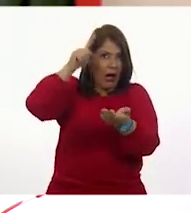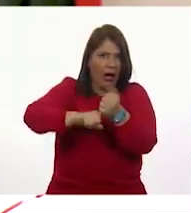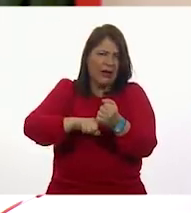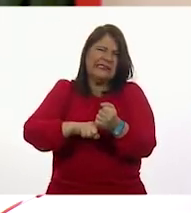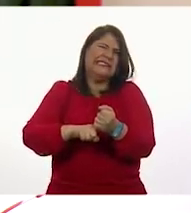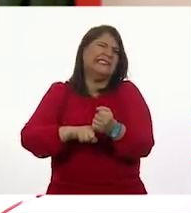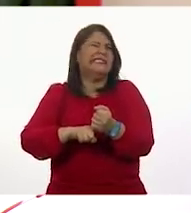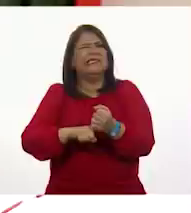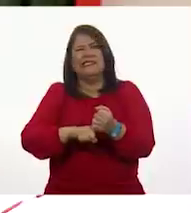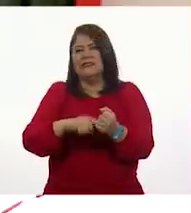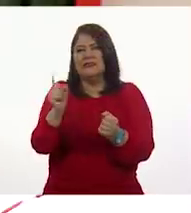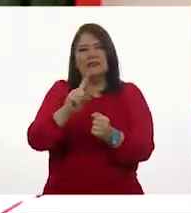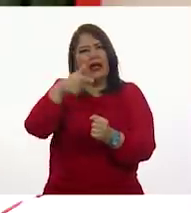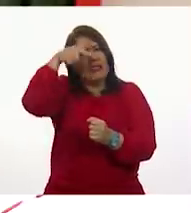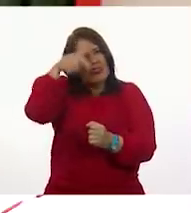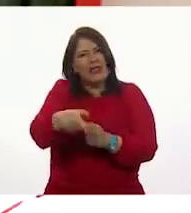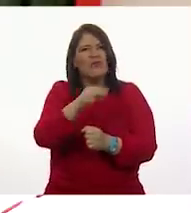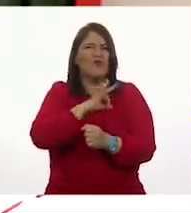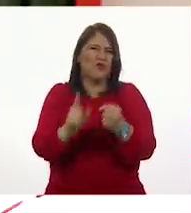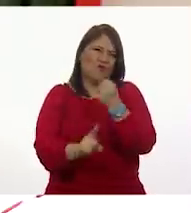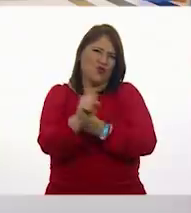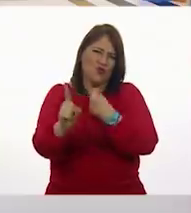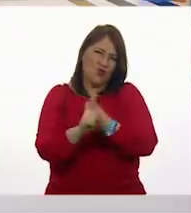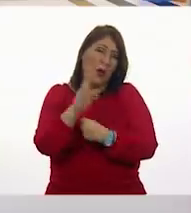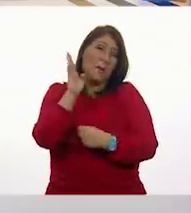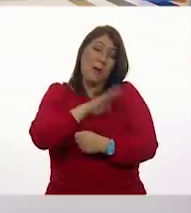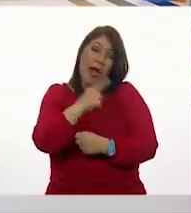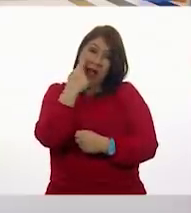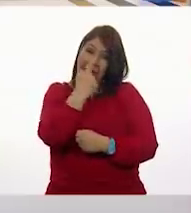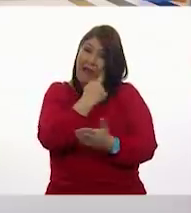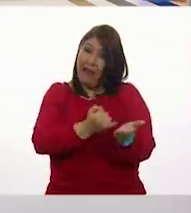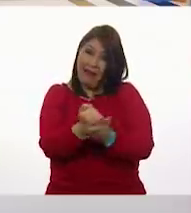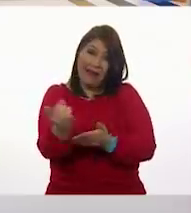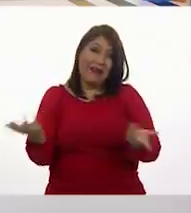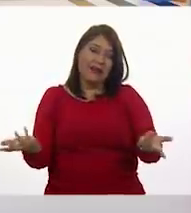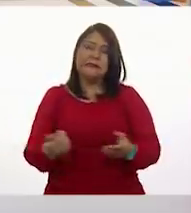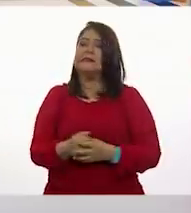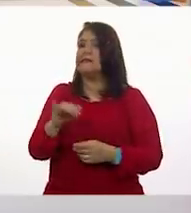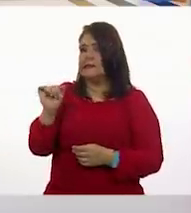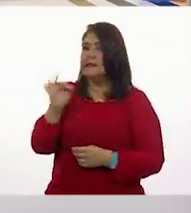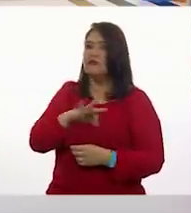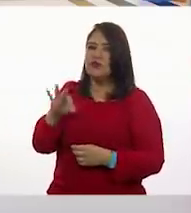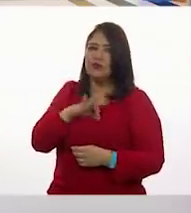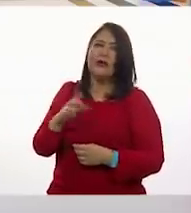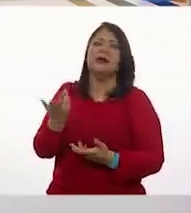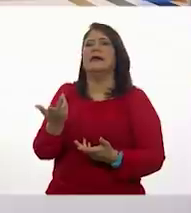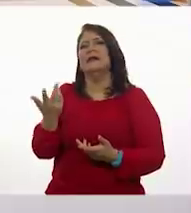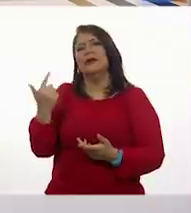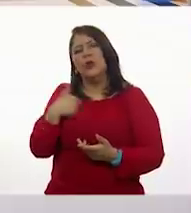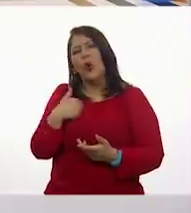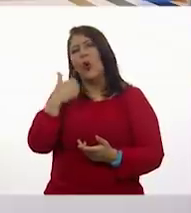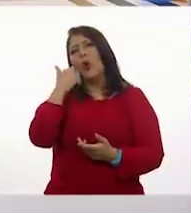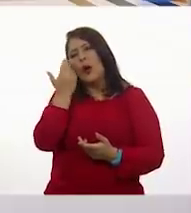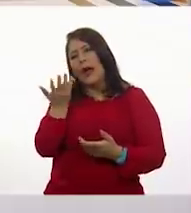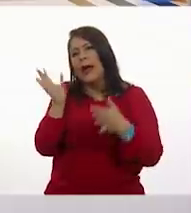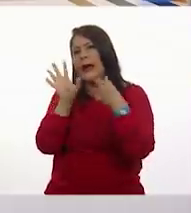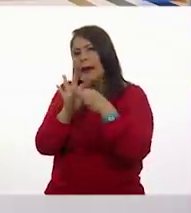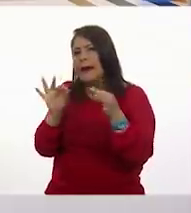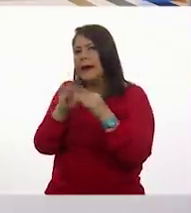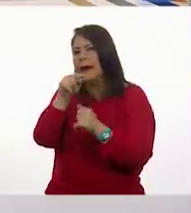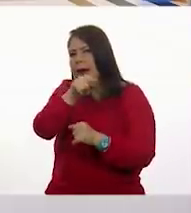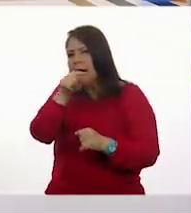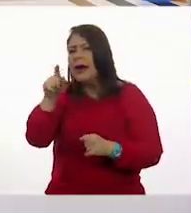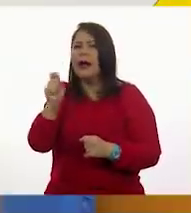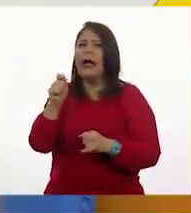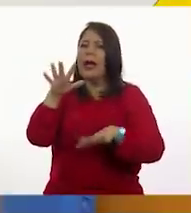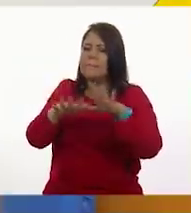eso tuvieron ese problema, fue una mala decisión. Bueno, puede ser. A mí me gustaría comentar que siempre